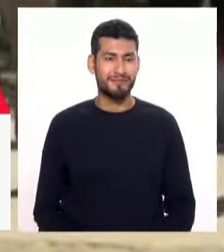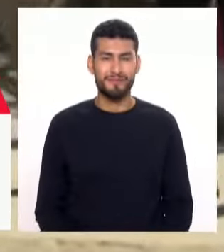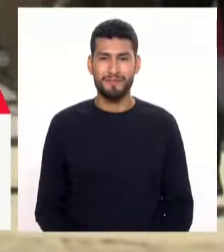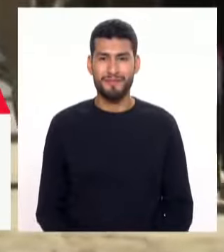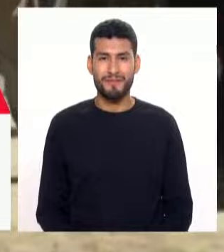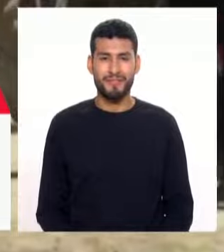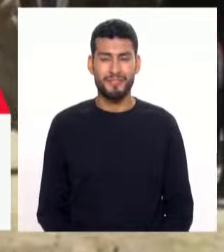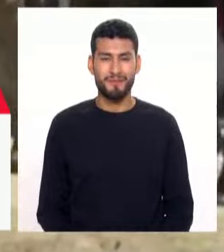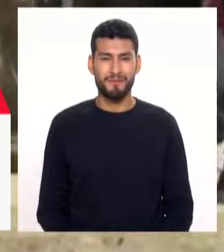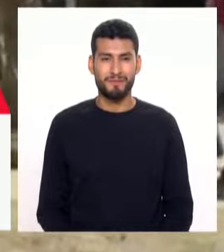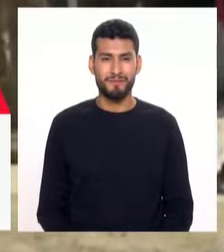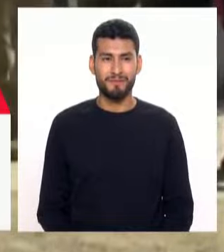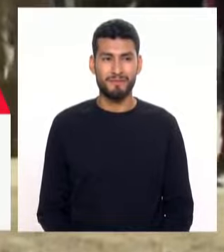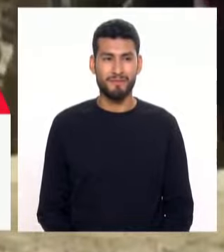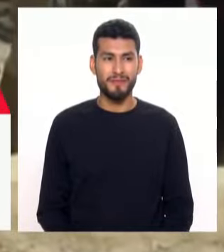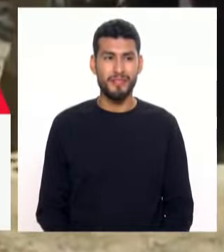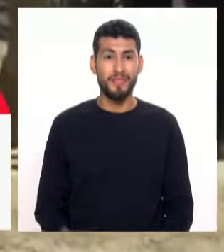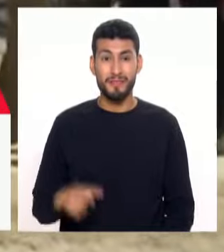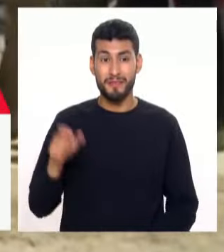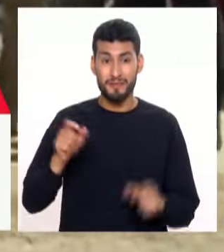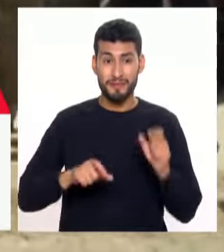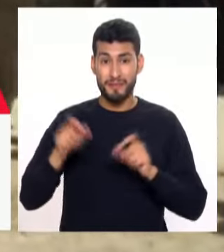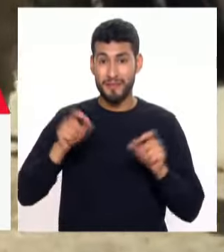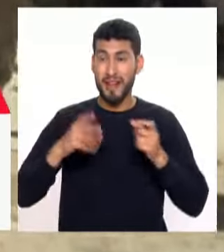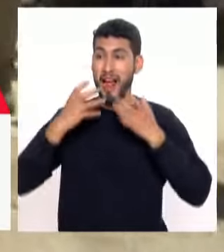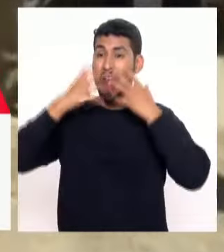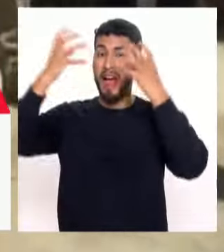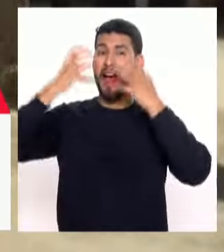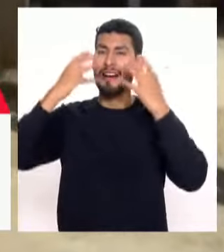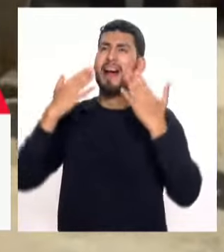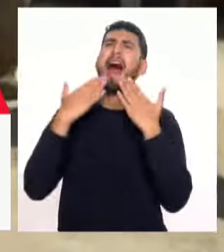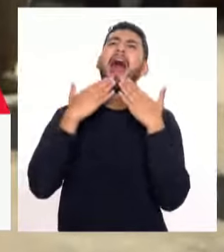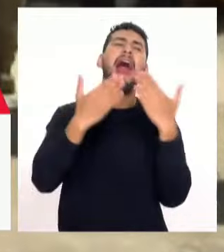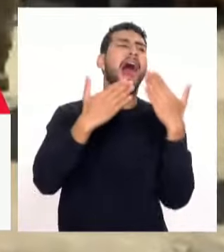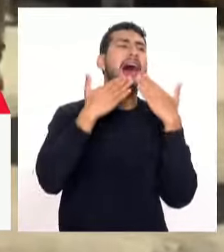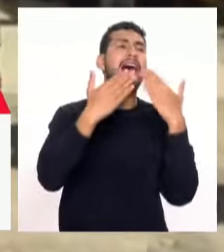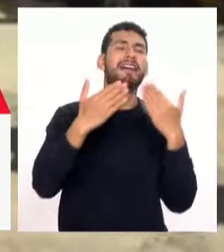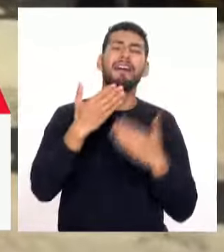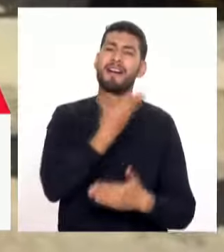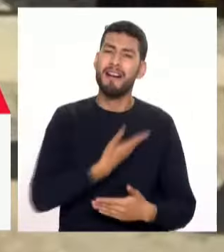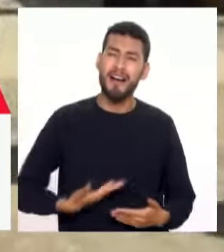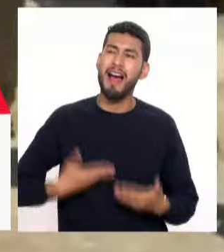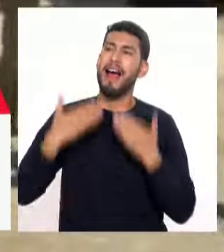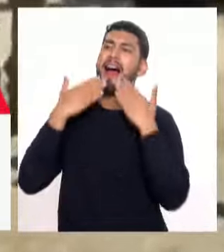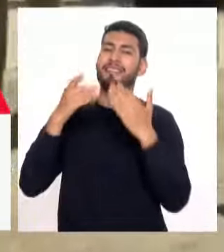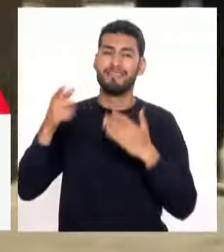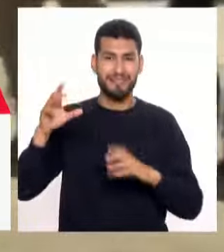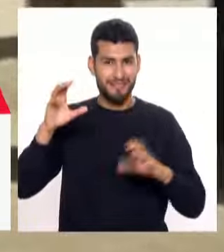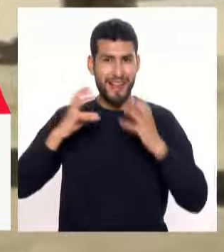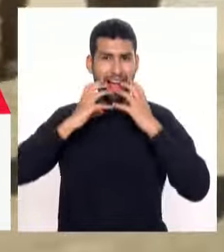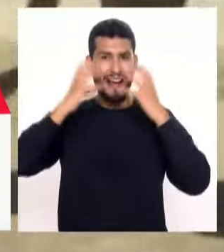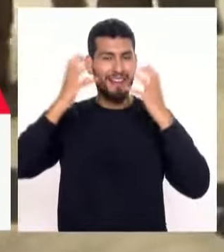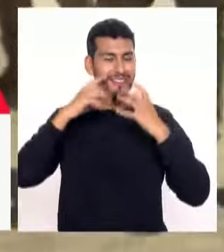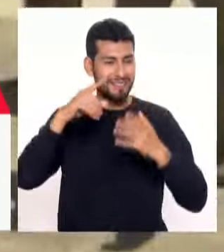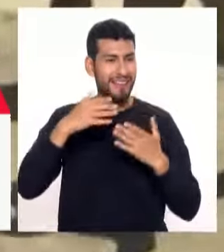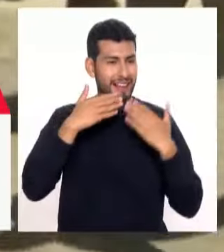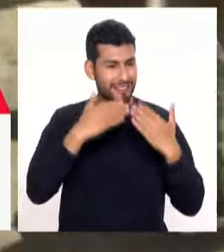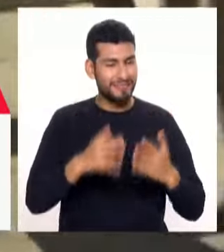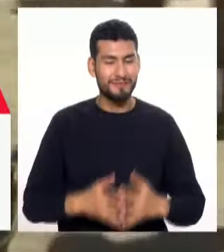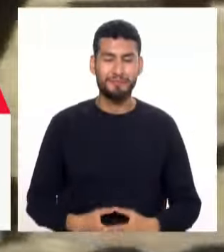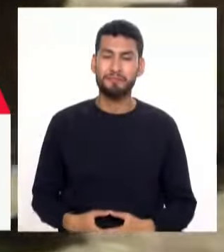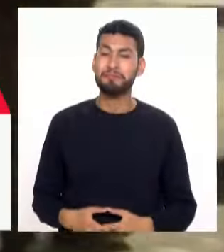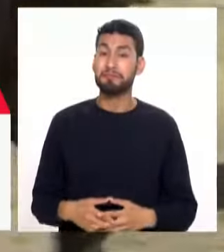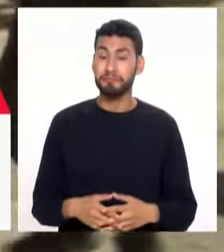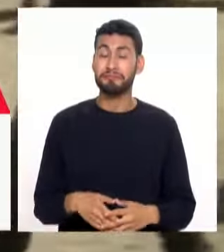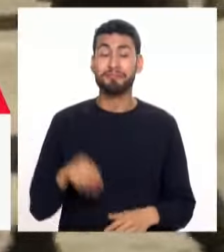gracias, muchas gracias. Ahí escuchábamos a algunos pobladores agradecer a la presidenta Dina Boluarte